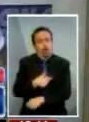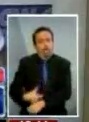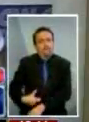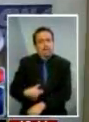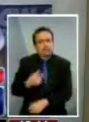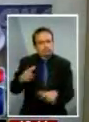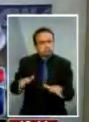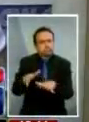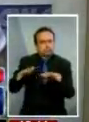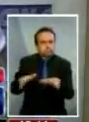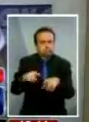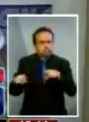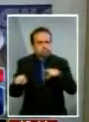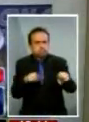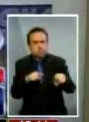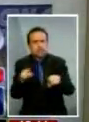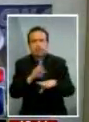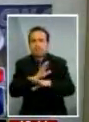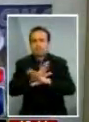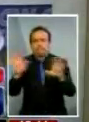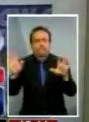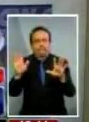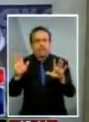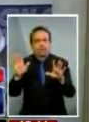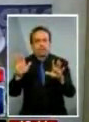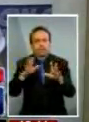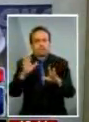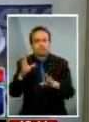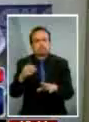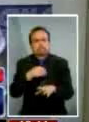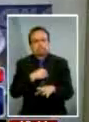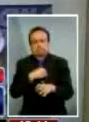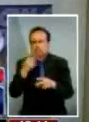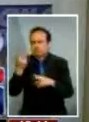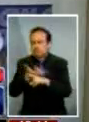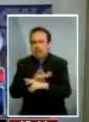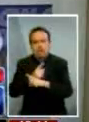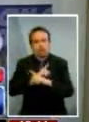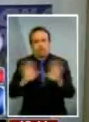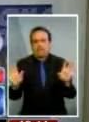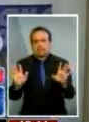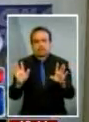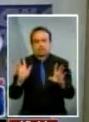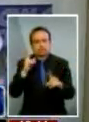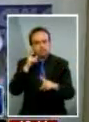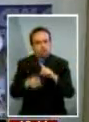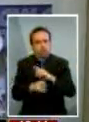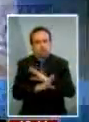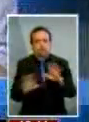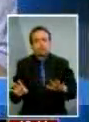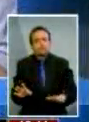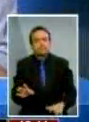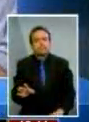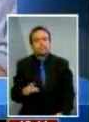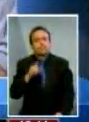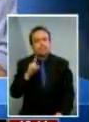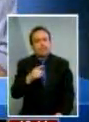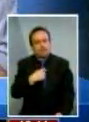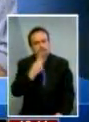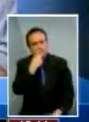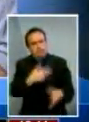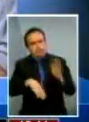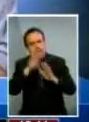porque no hayan más actos que lamentar. ¿Se ha visto más presencia policial? Conversábamos